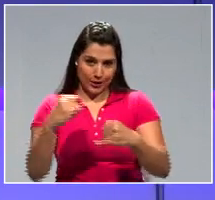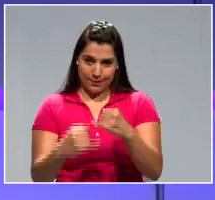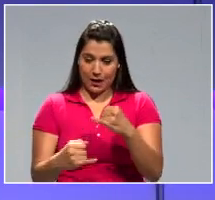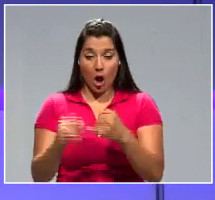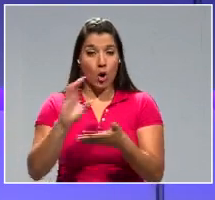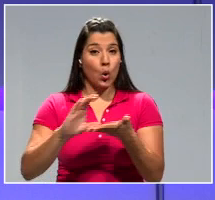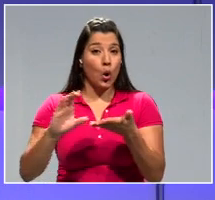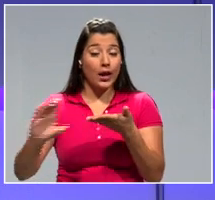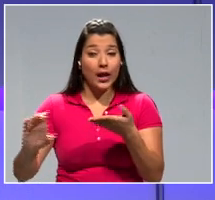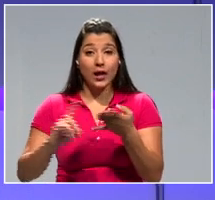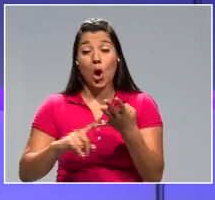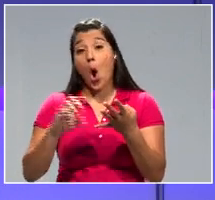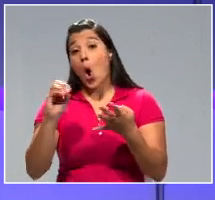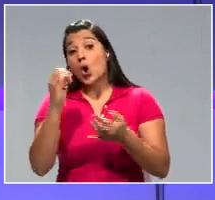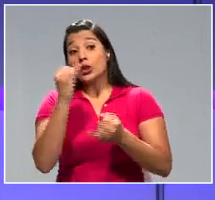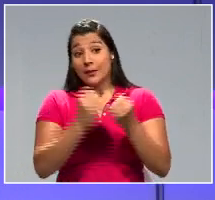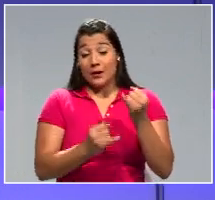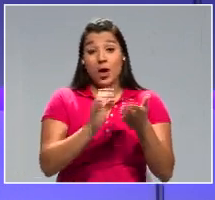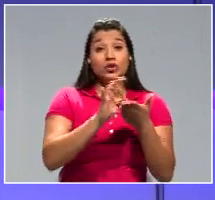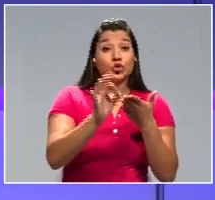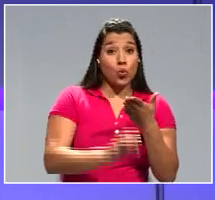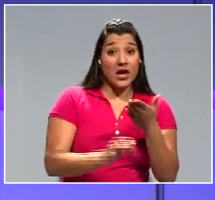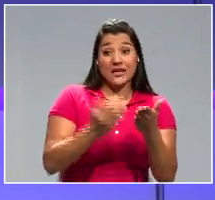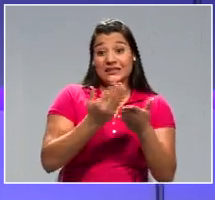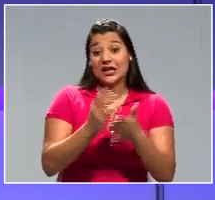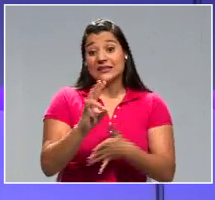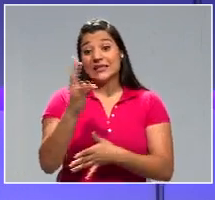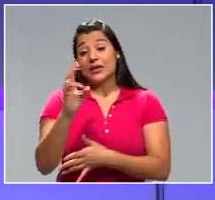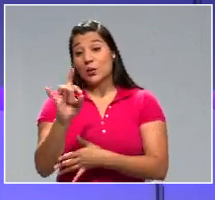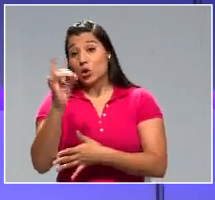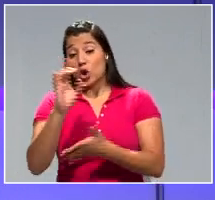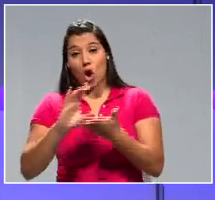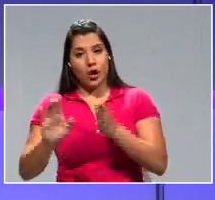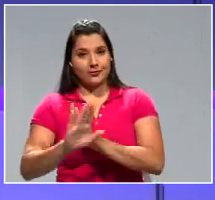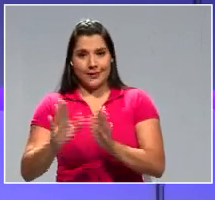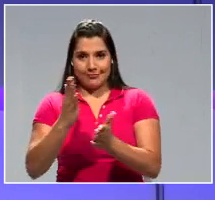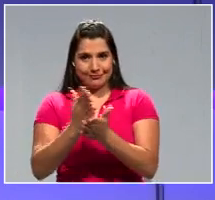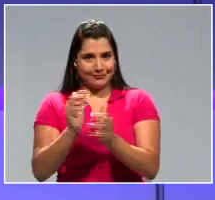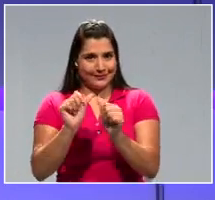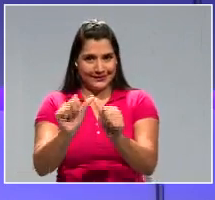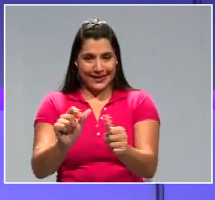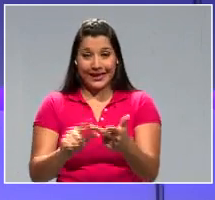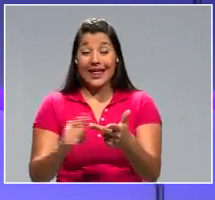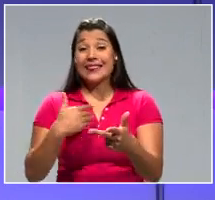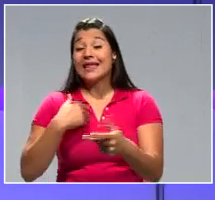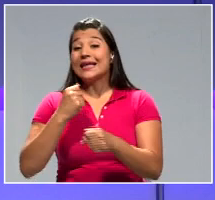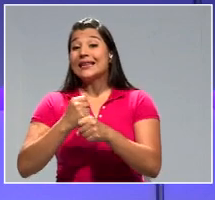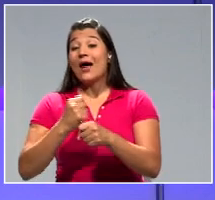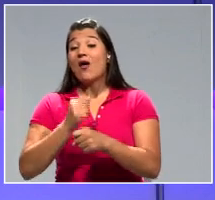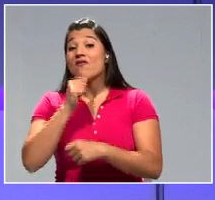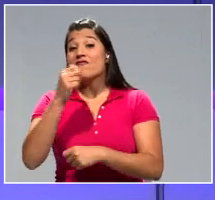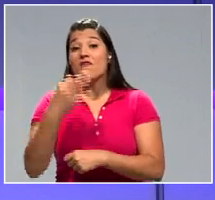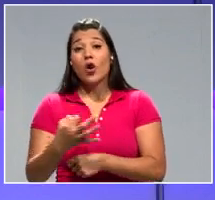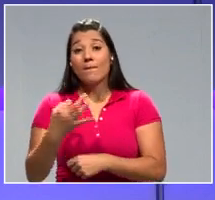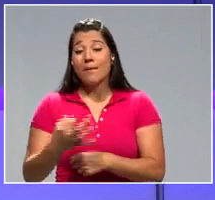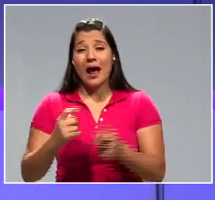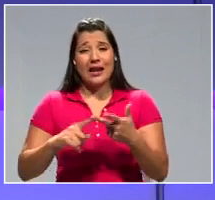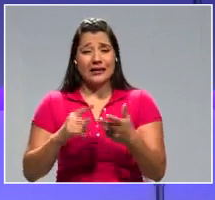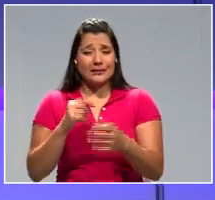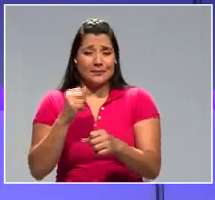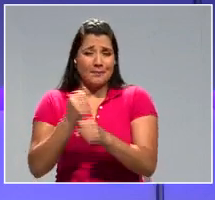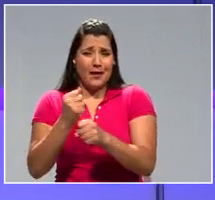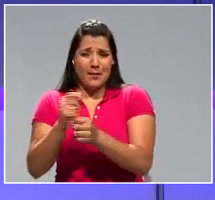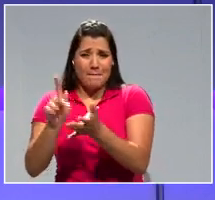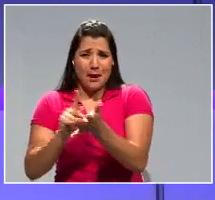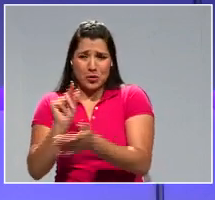colegio, terminaron tal vez la escuela, llegaron 7º, 8º año de colegio, tienen empleos informales, empleos muy precarios,